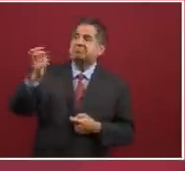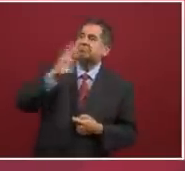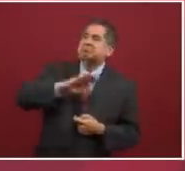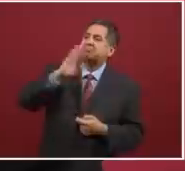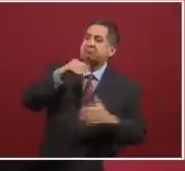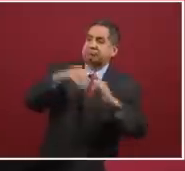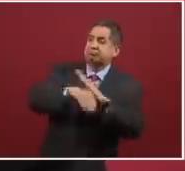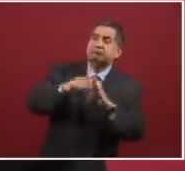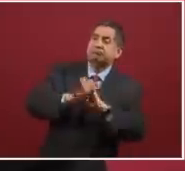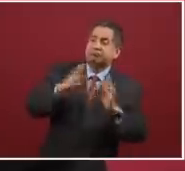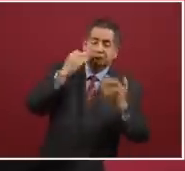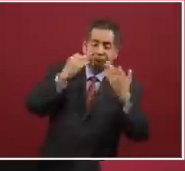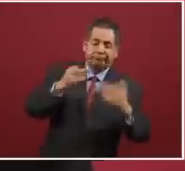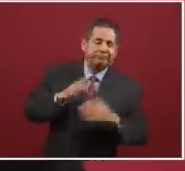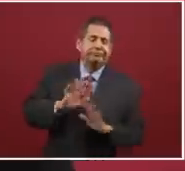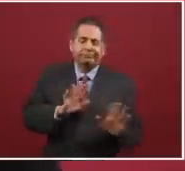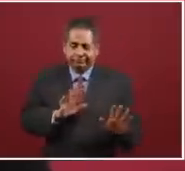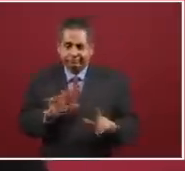expertos